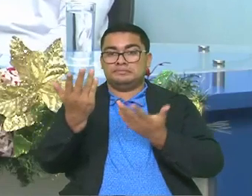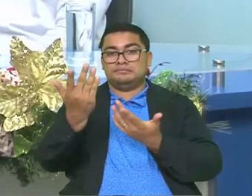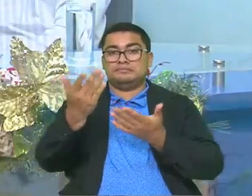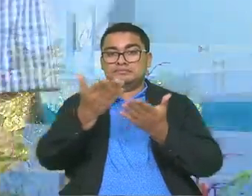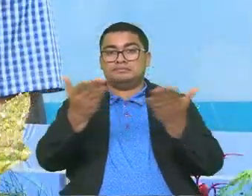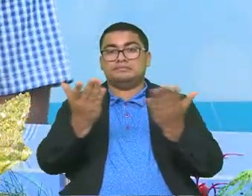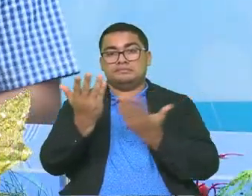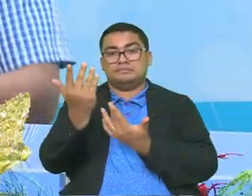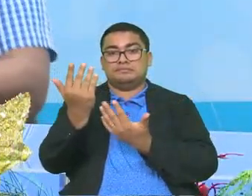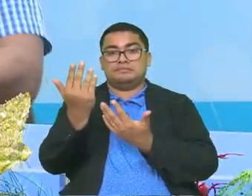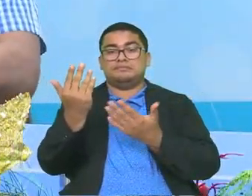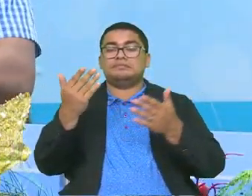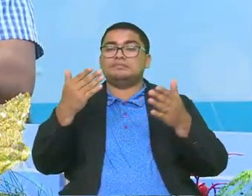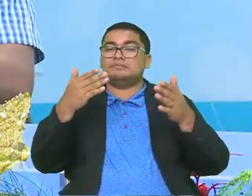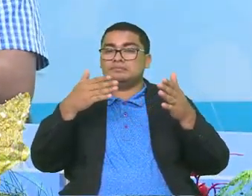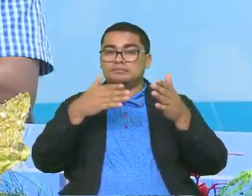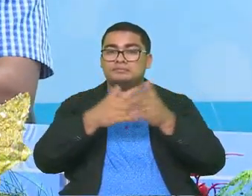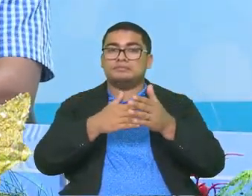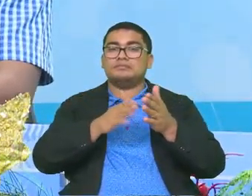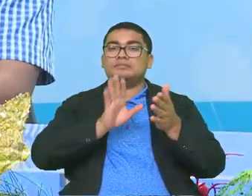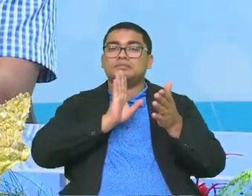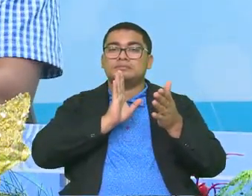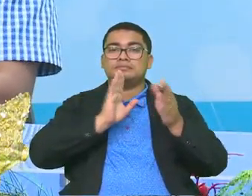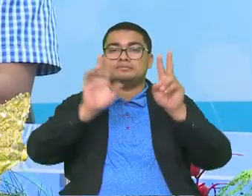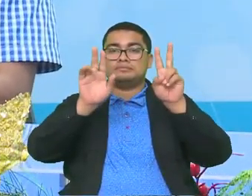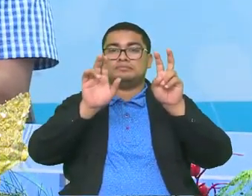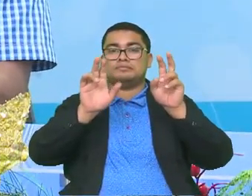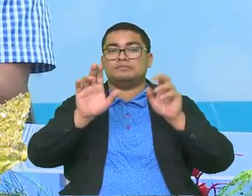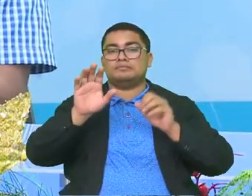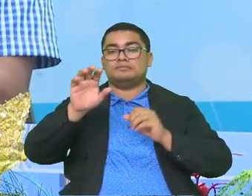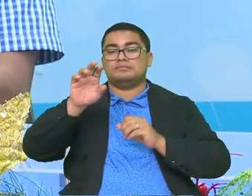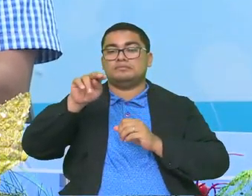certero. Okay. No sé si quiere que sigamos hablando. Vamos a hablar